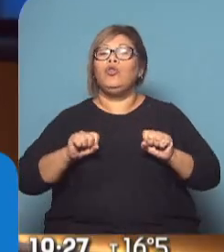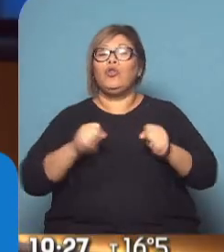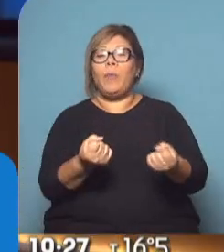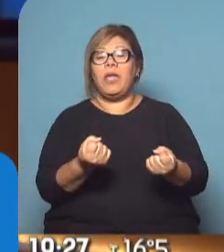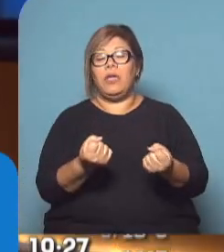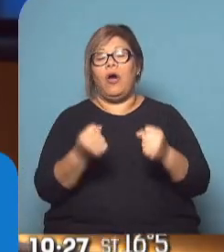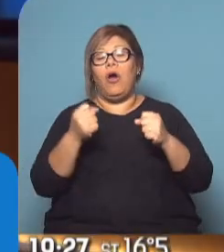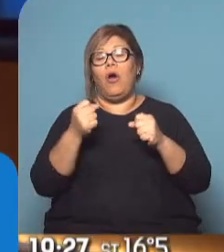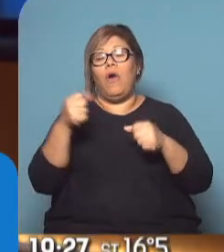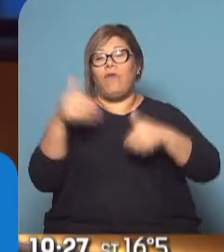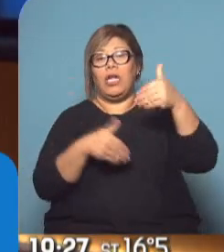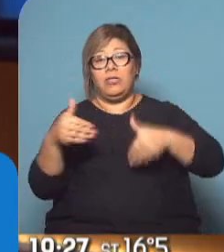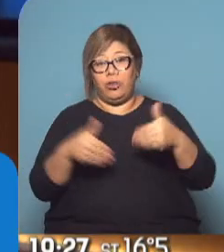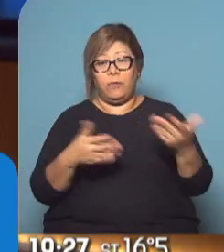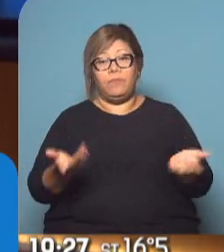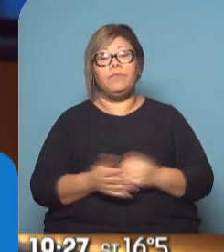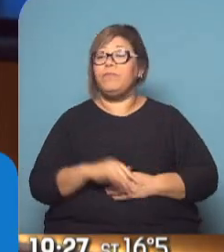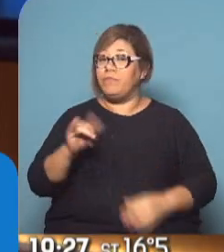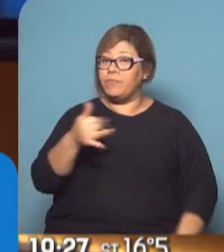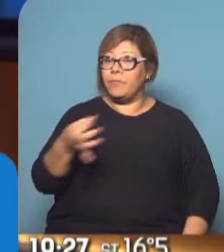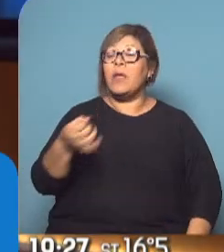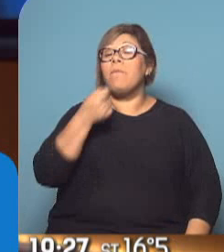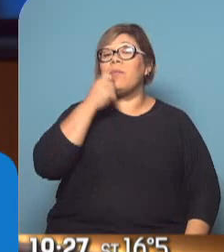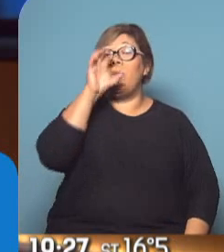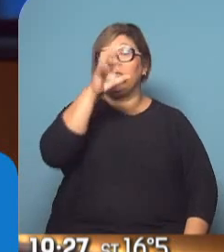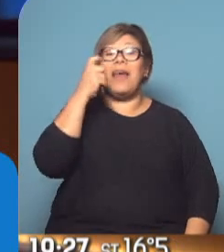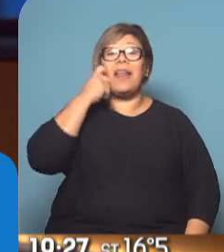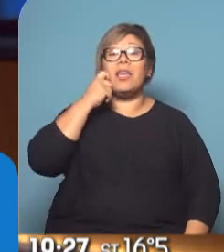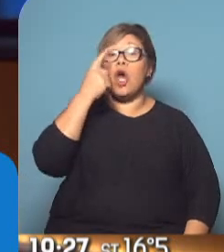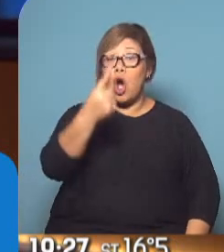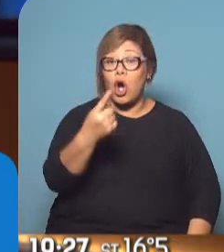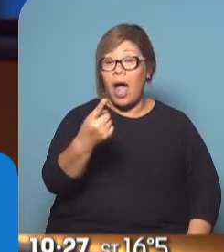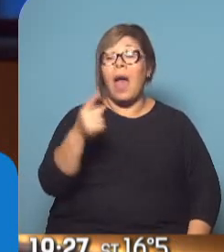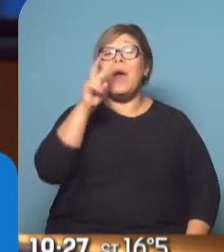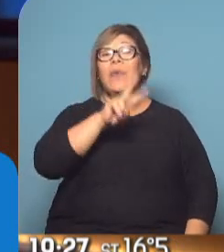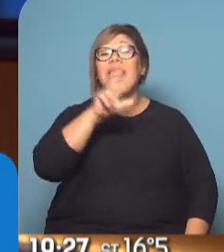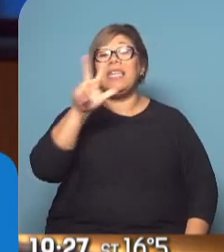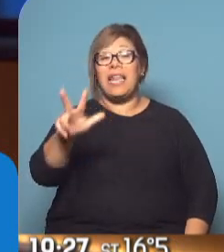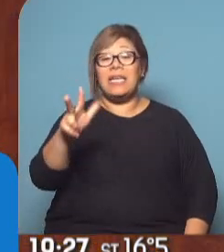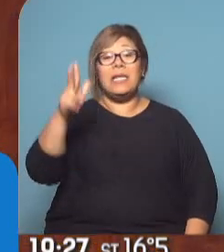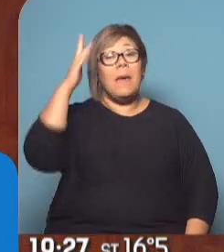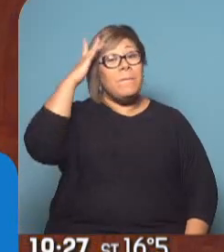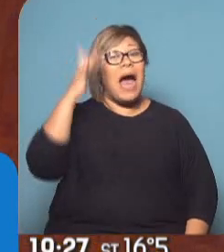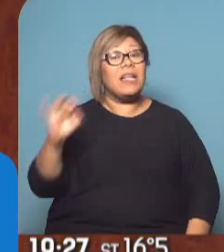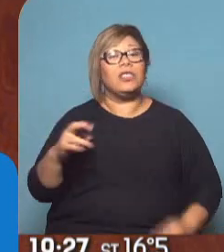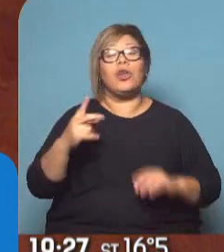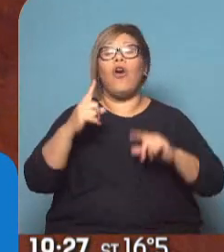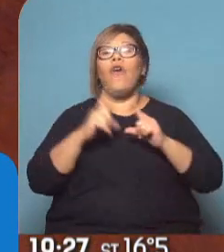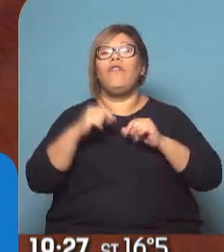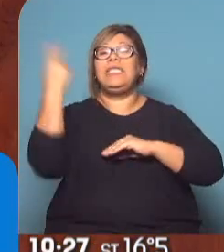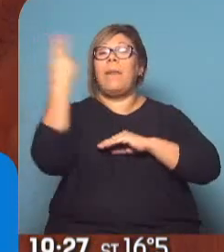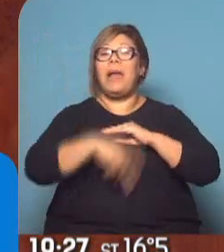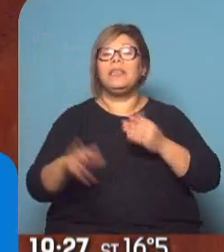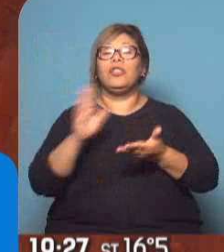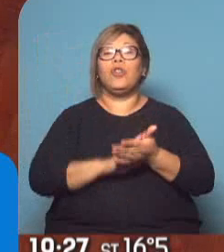realizó y faltaban 15 días en el caso particular de la rioja teníamos un día más el día 23 de marzo vencía el plazo para presentar los